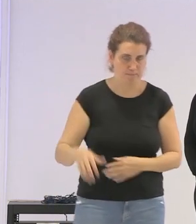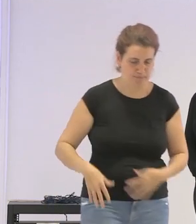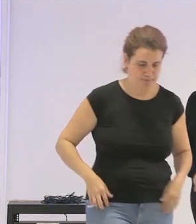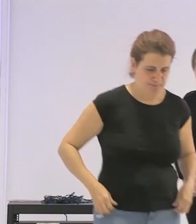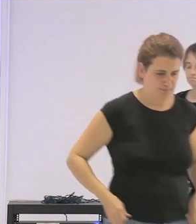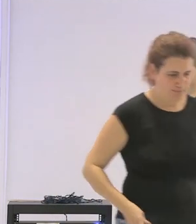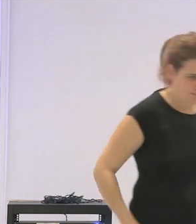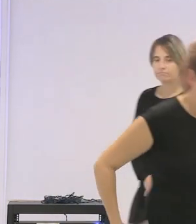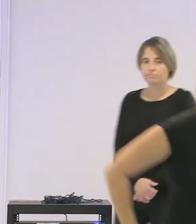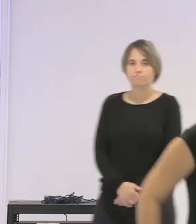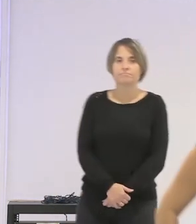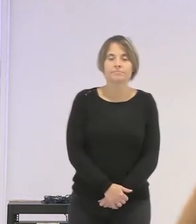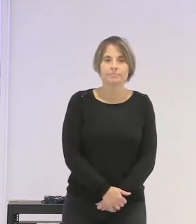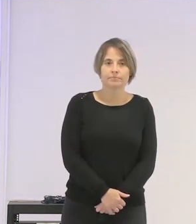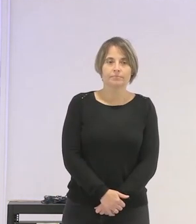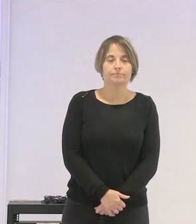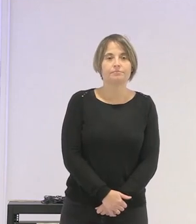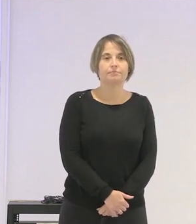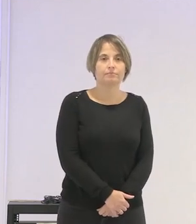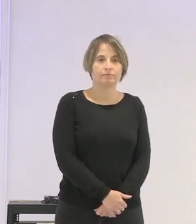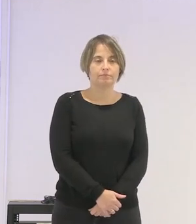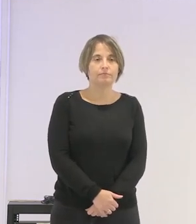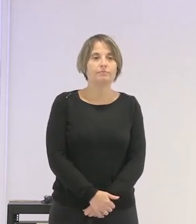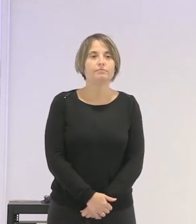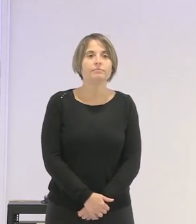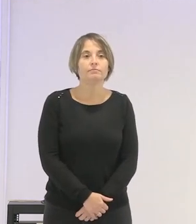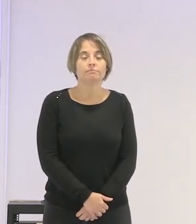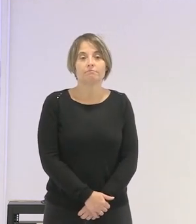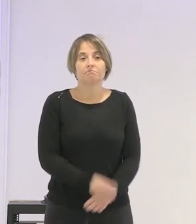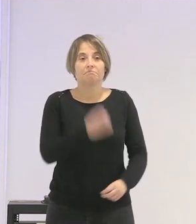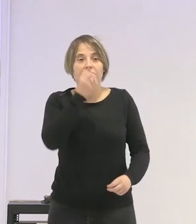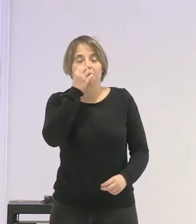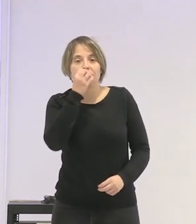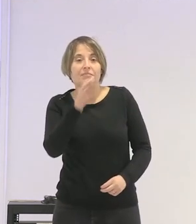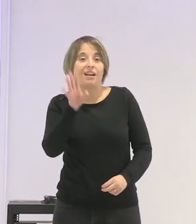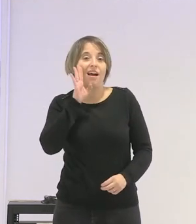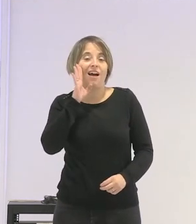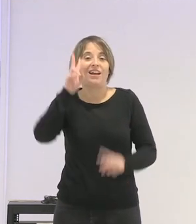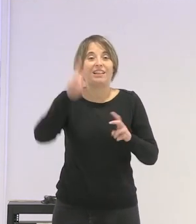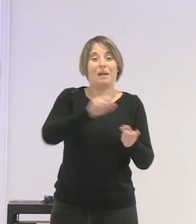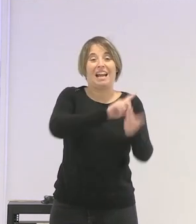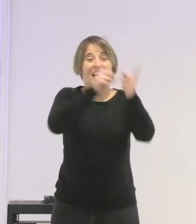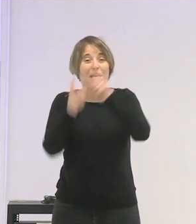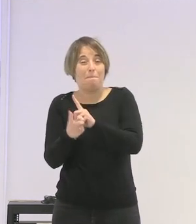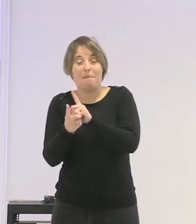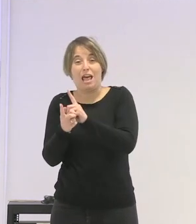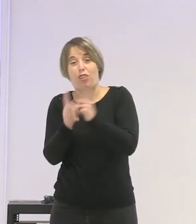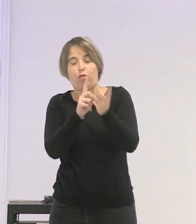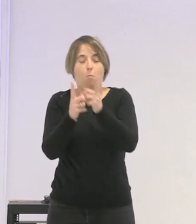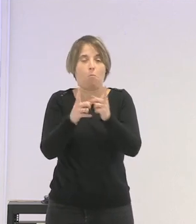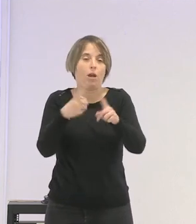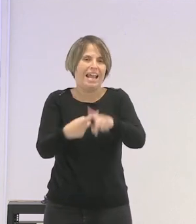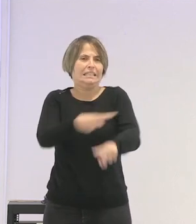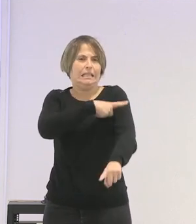especie de idealización. Bueno, estas ideas del gran reemplazo, bueno, son un poco, parecen un poco